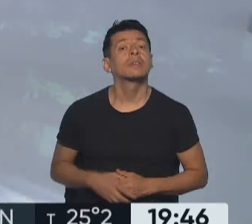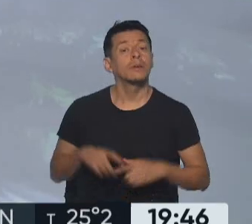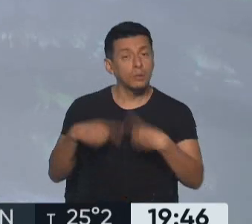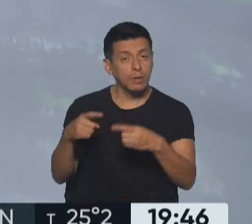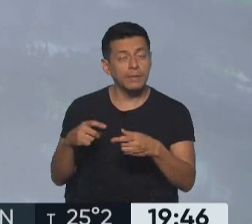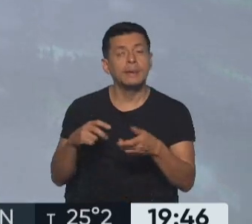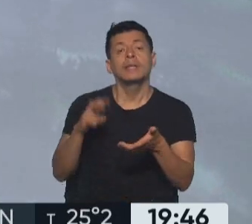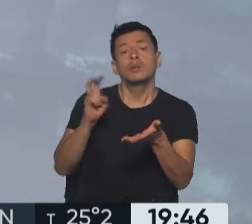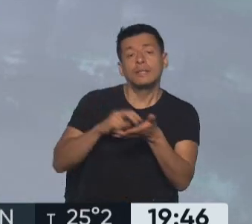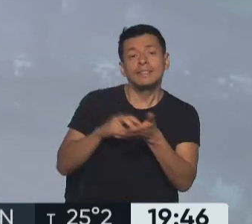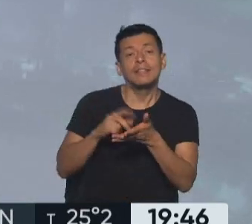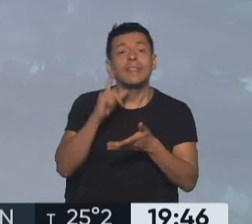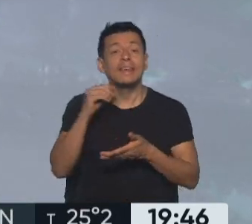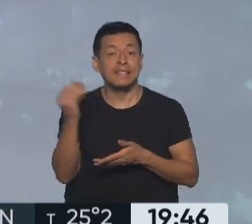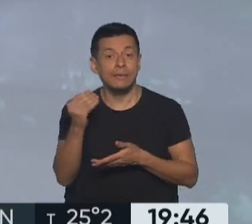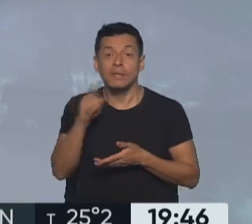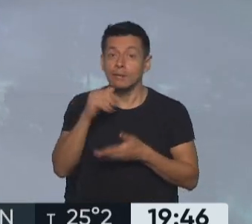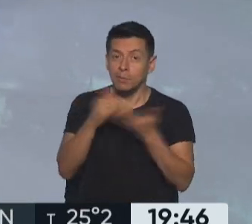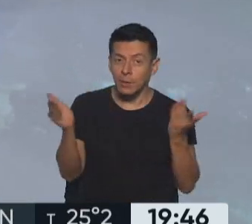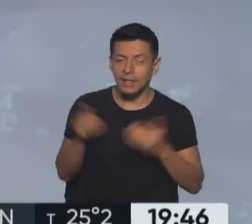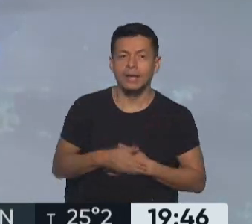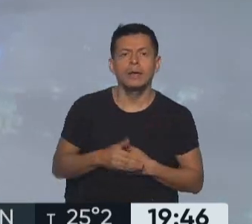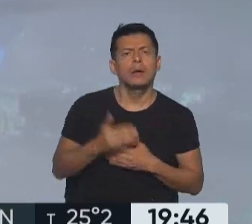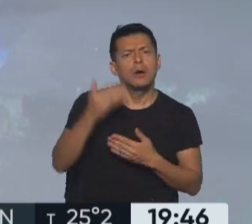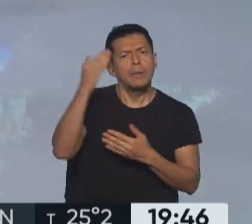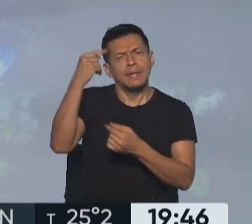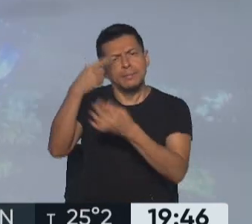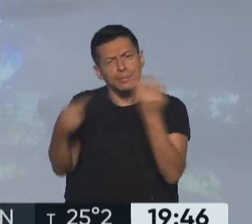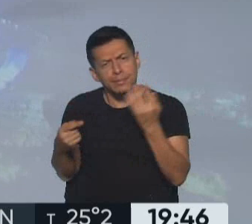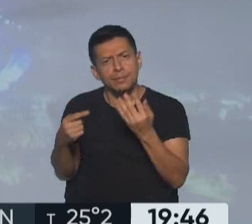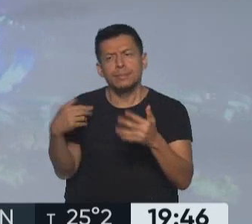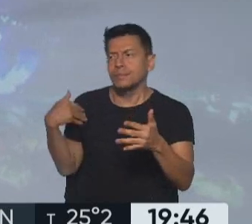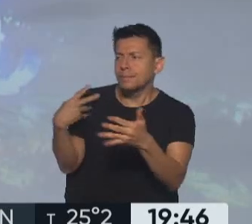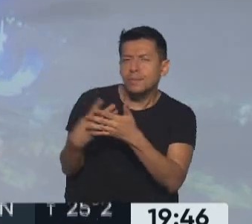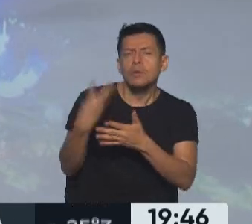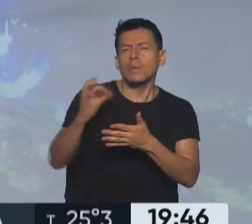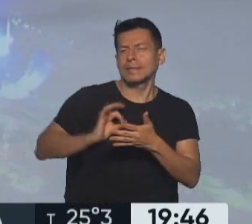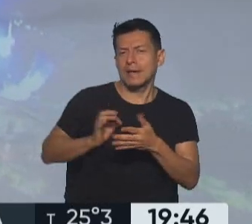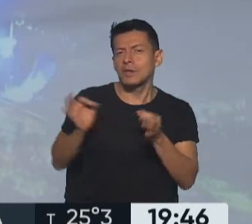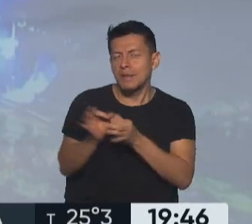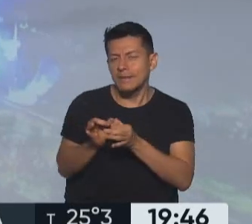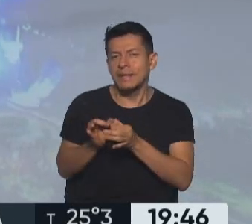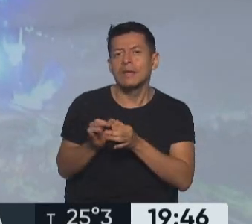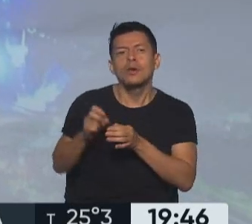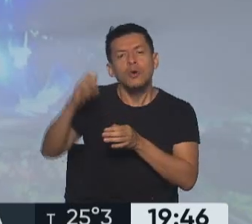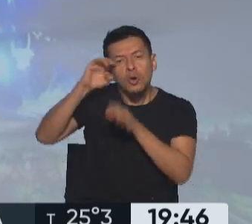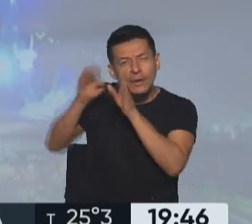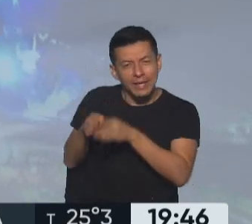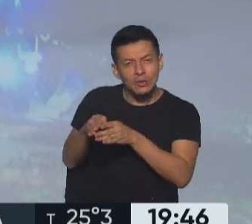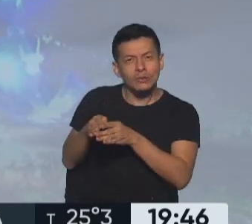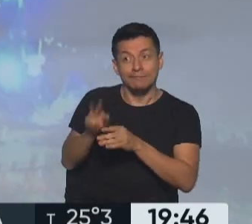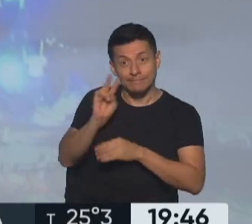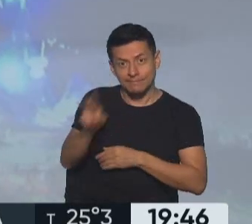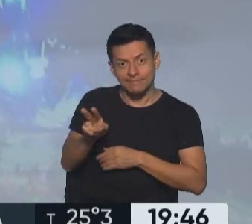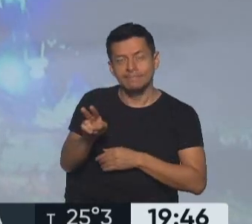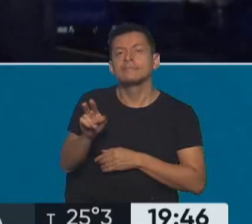El noticiero de los sábados de la televisión pública y seguimos con los muchos homenajes a 40 años de Malvinas. En este caso volvemos en vivo al Congreso. Así es, porque ¿qué es